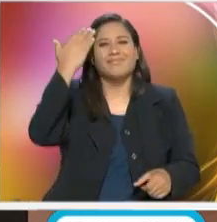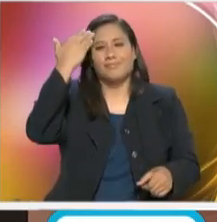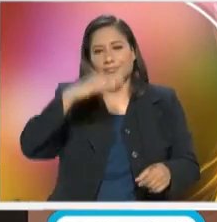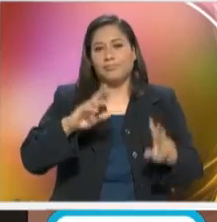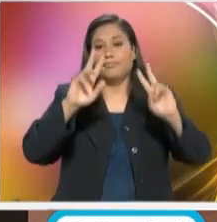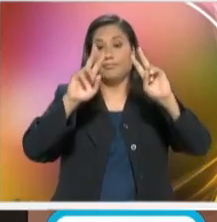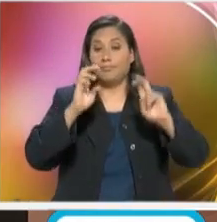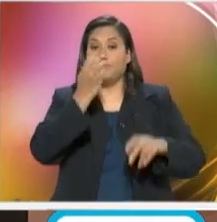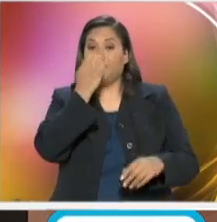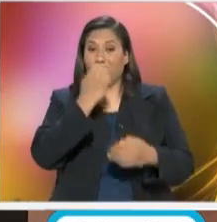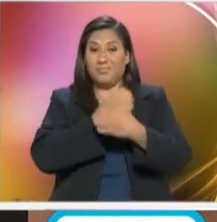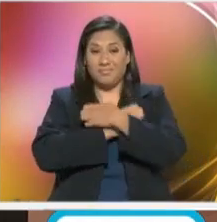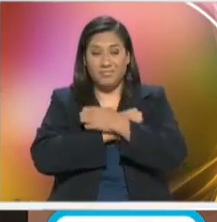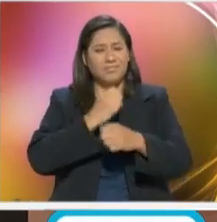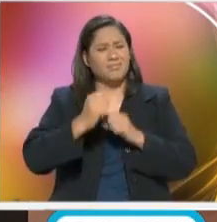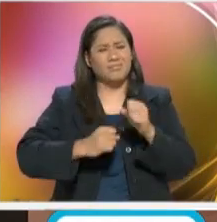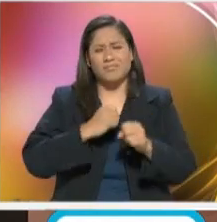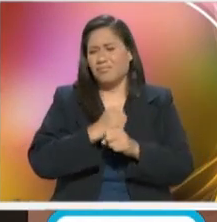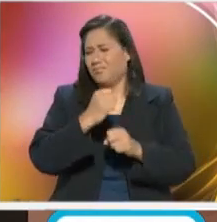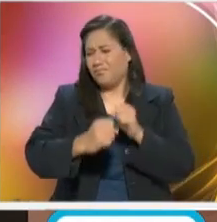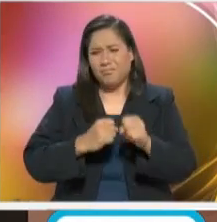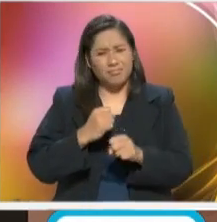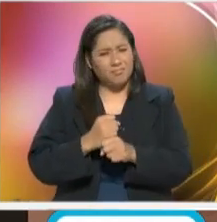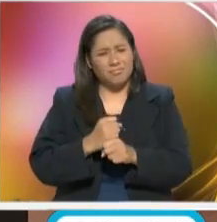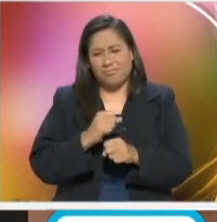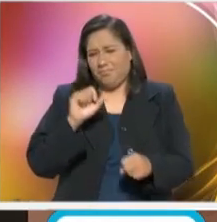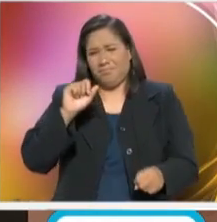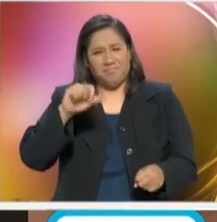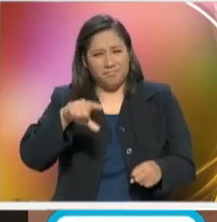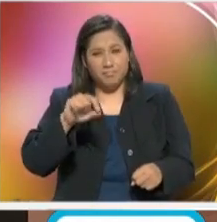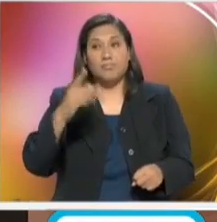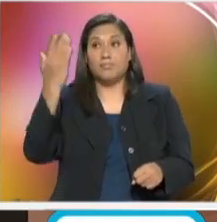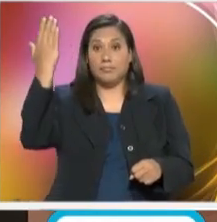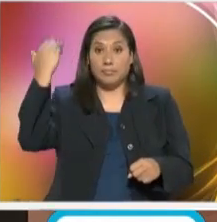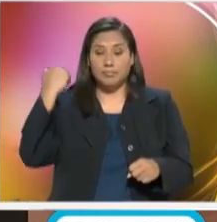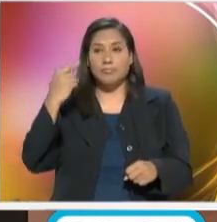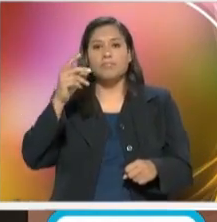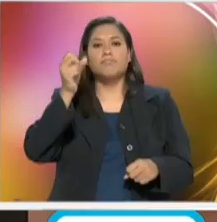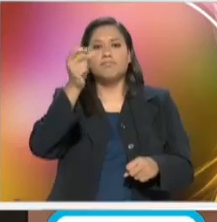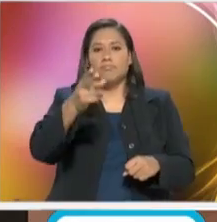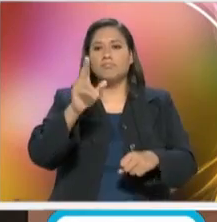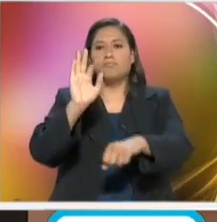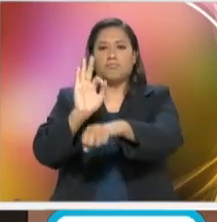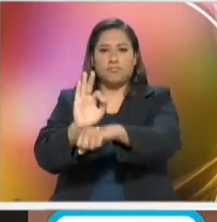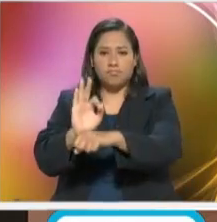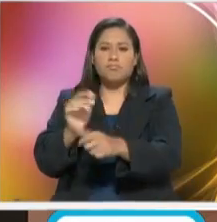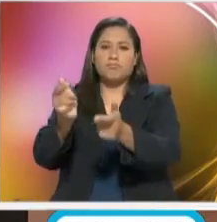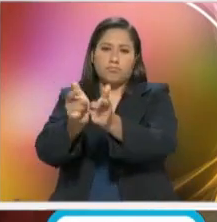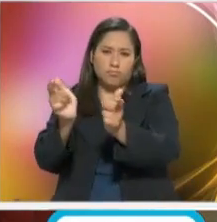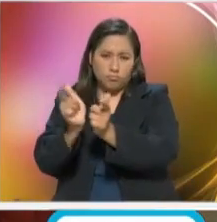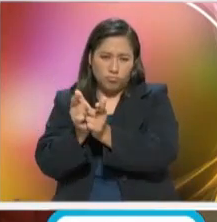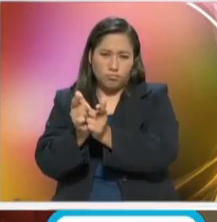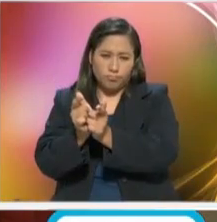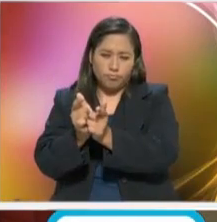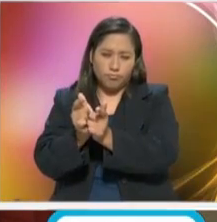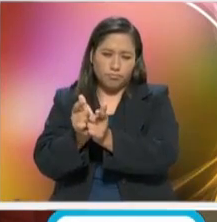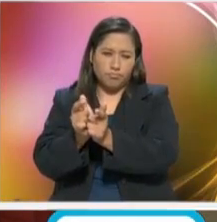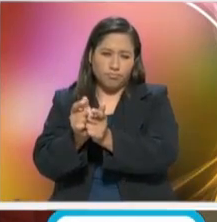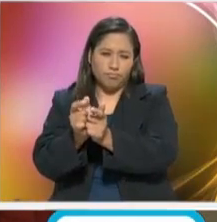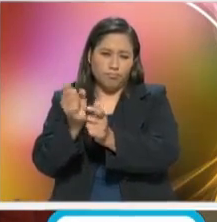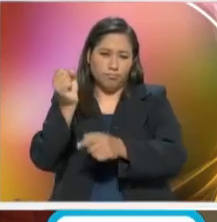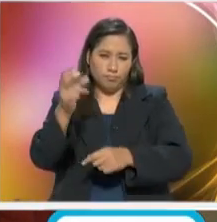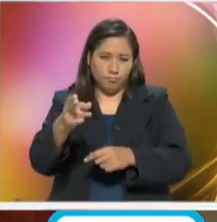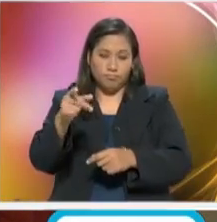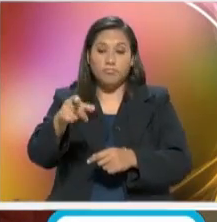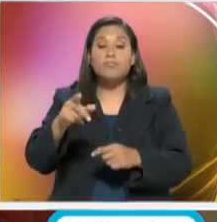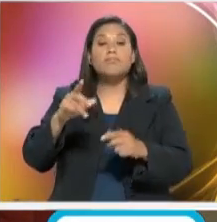de educación en muchos años, y hablando hace muchos años, pues era una situación de privilegio para ciertas clases o grupos sociales. A raíz